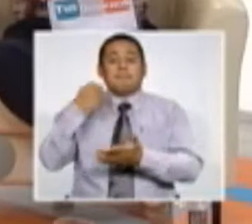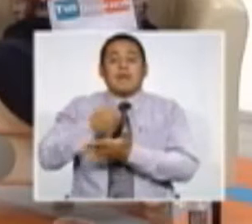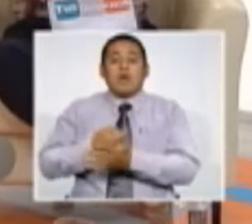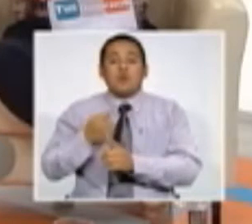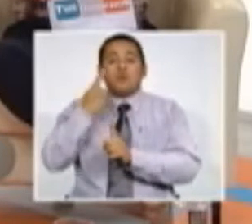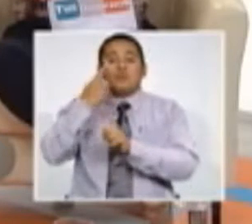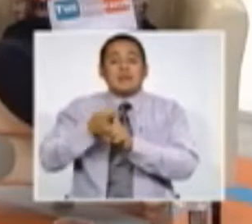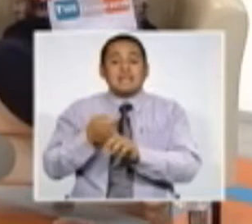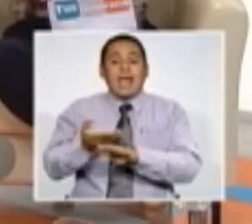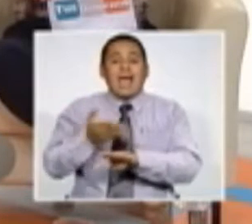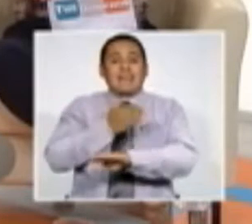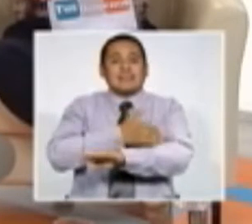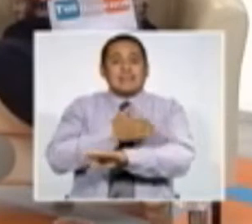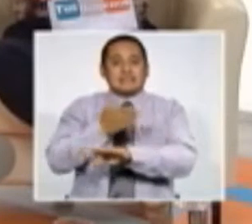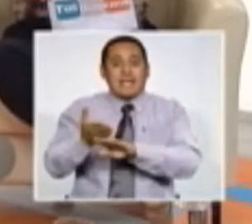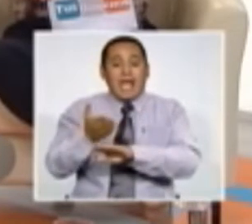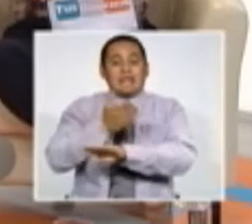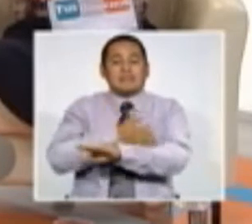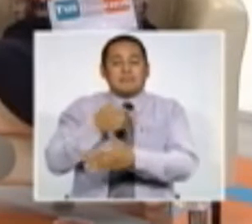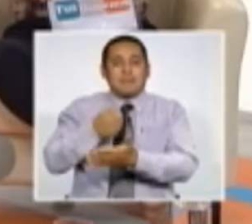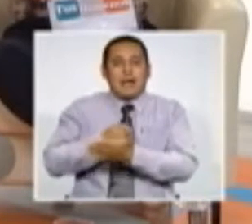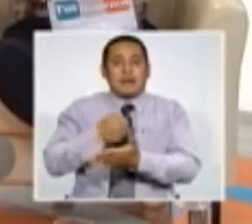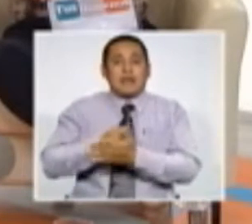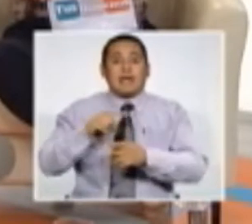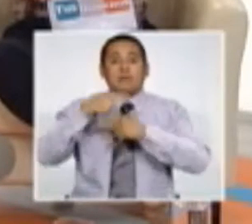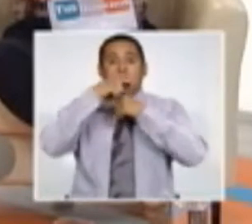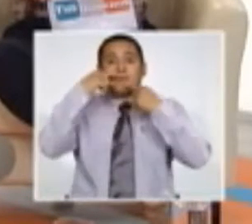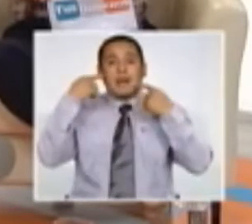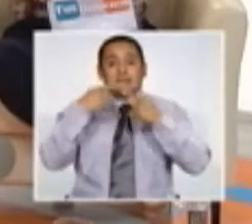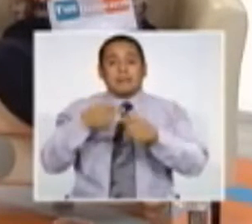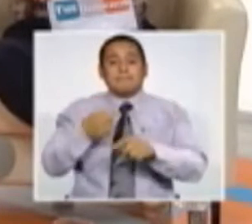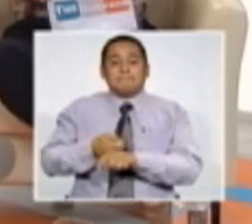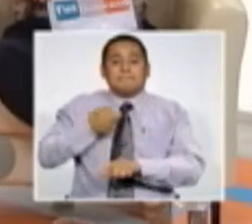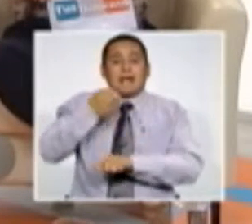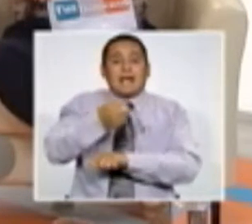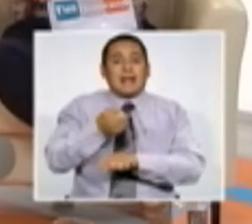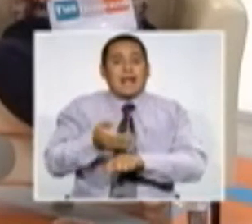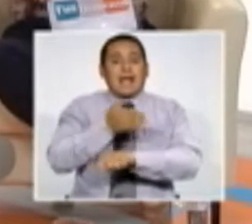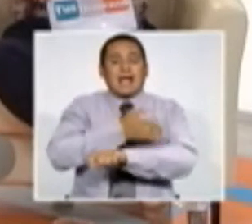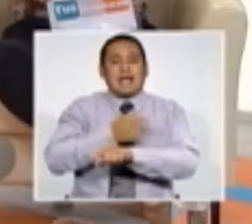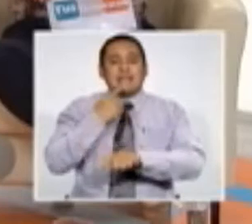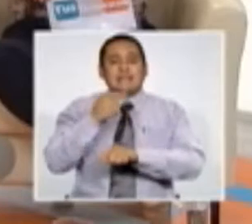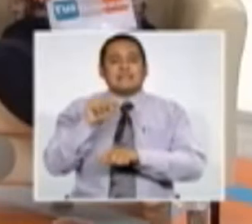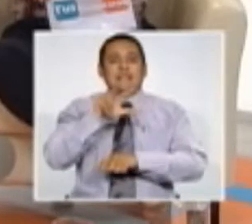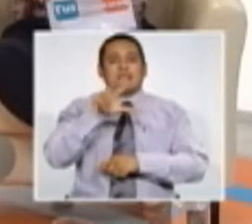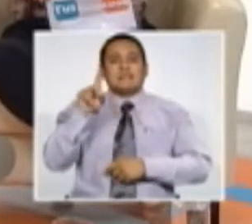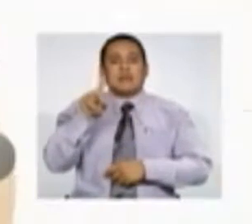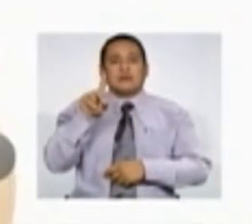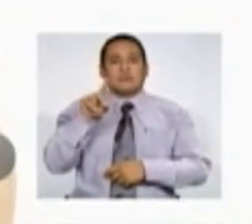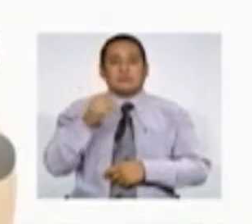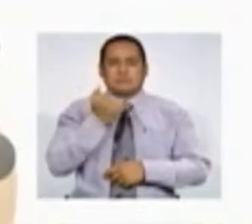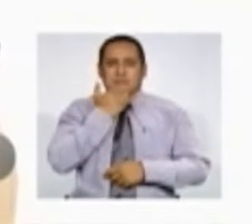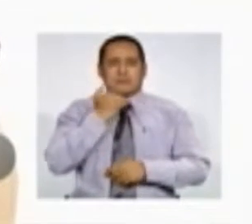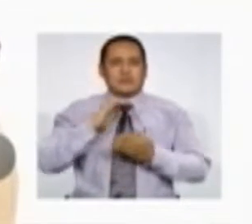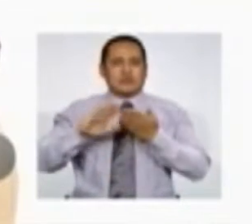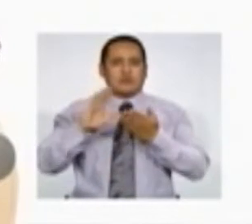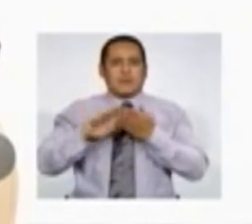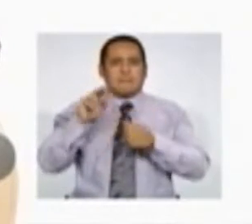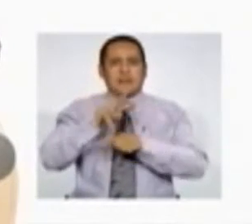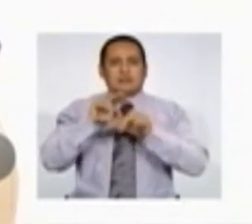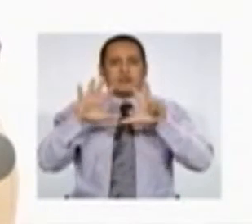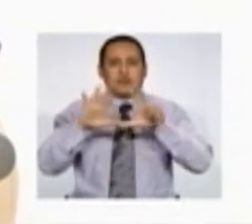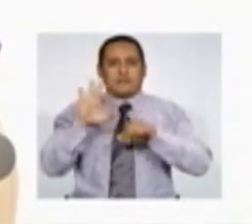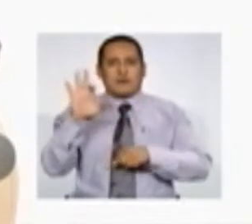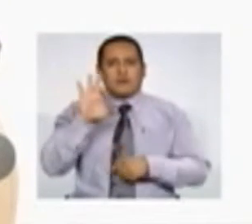las pensiones por adelantado, ¿no? Se decía, la pensión de marzo la tienes que pagar máximo hasta el día 31 de